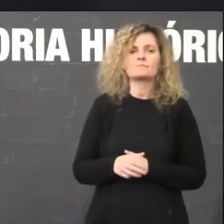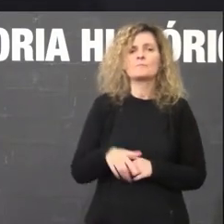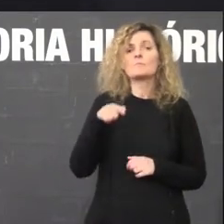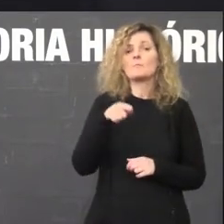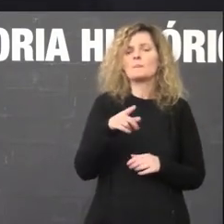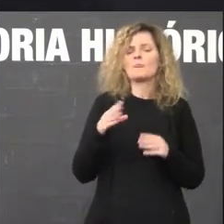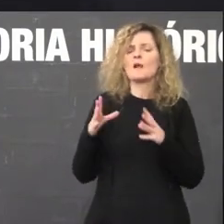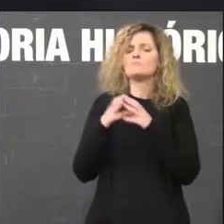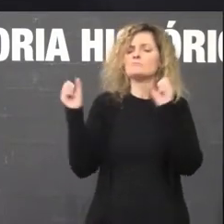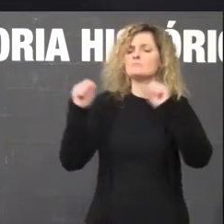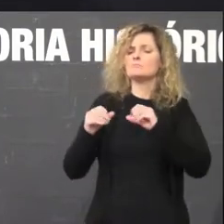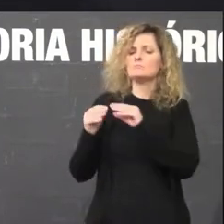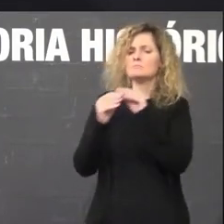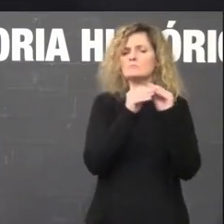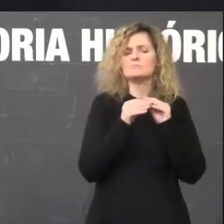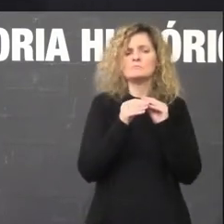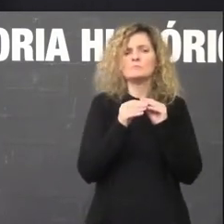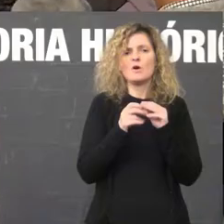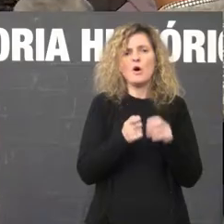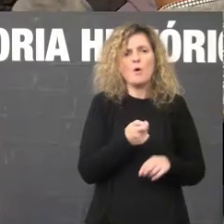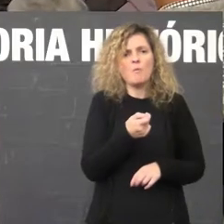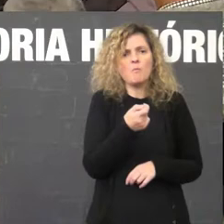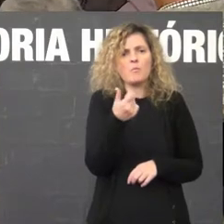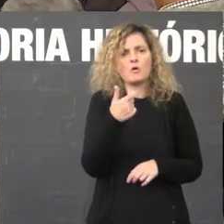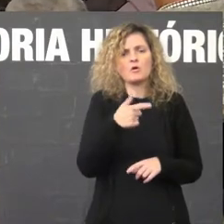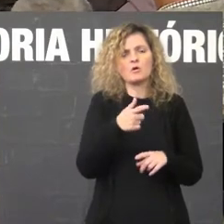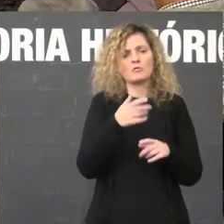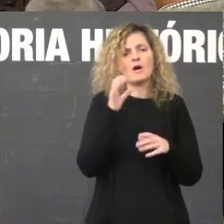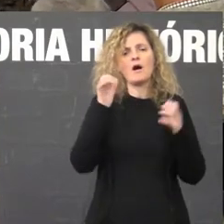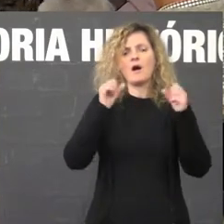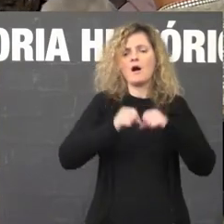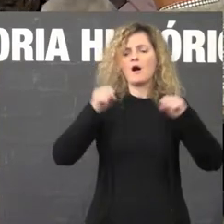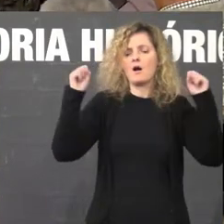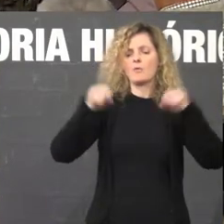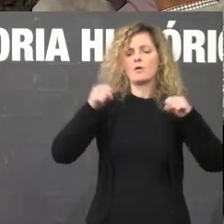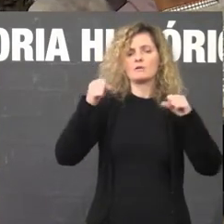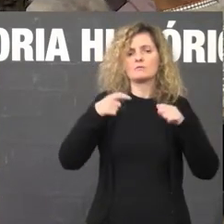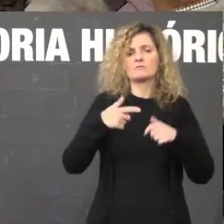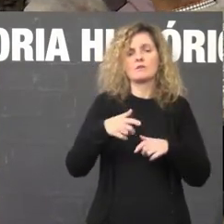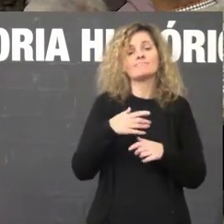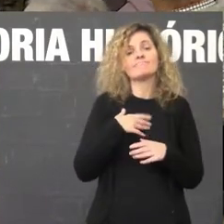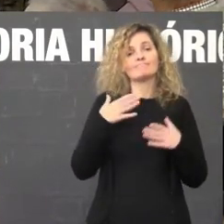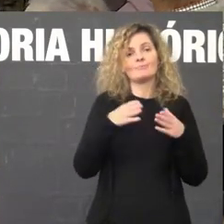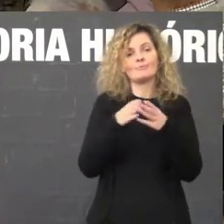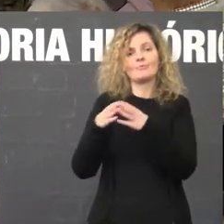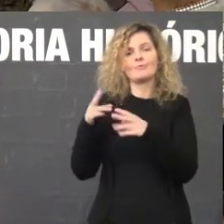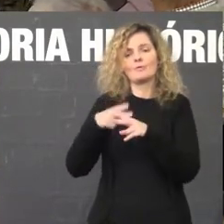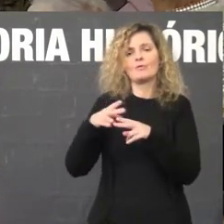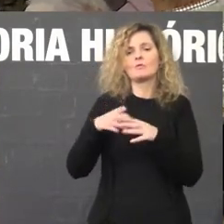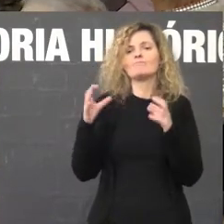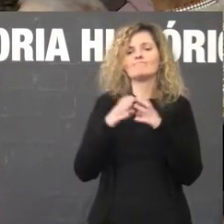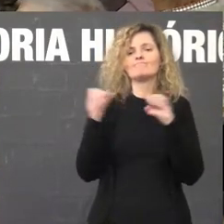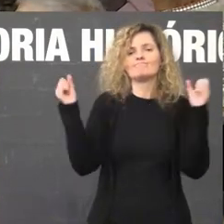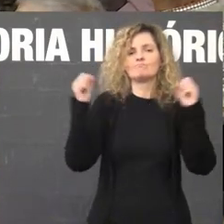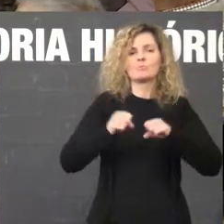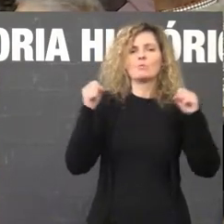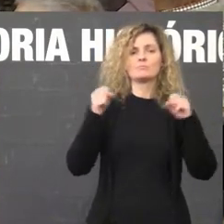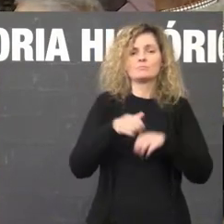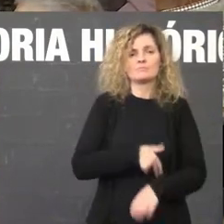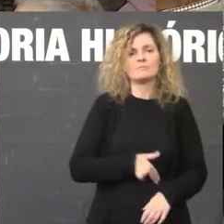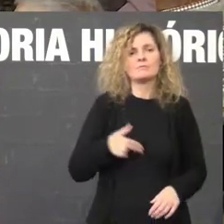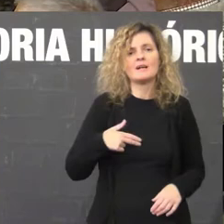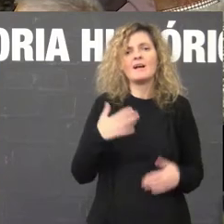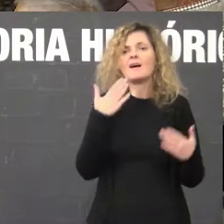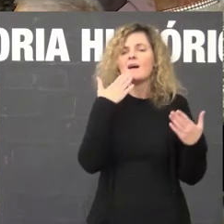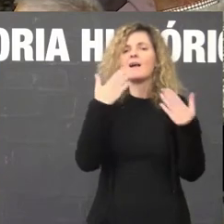por unanimidade e un dos poucos acordos nos cuales as grandes aquelas forzas políticas puxéronse de acordo. E iso